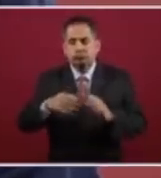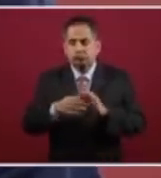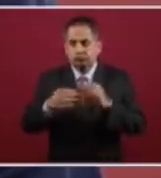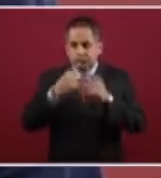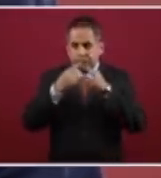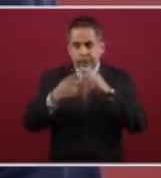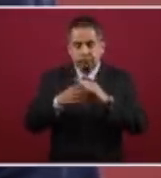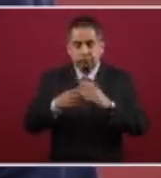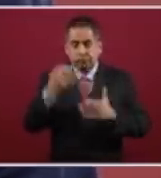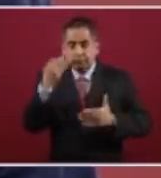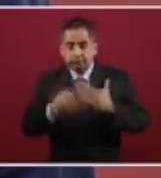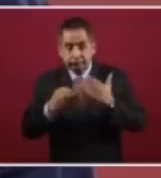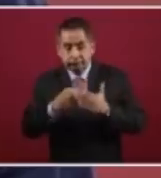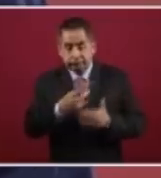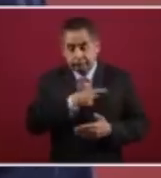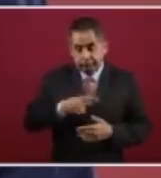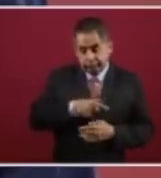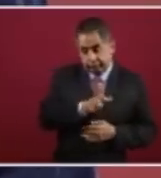pendientes,